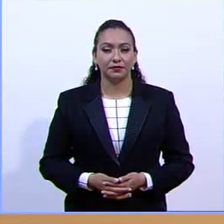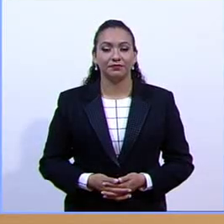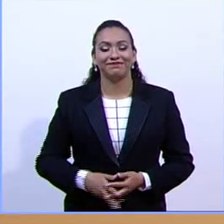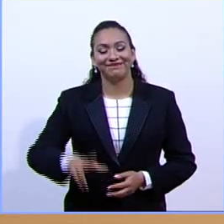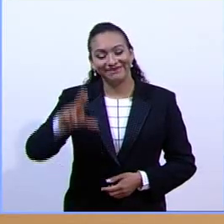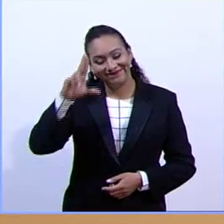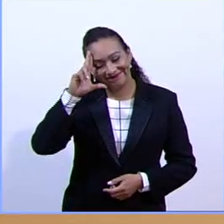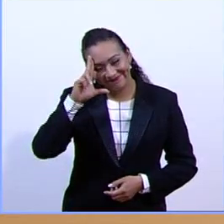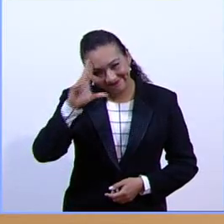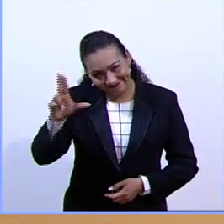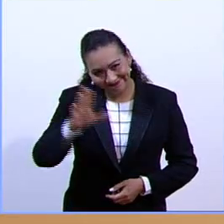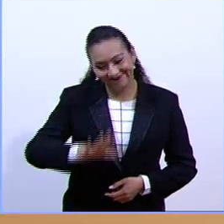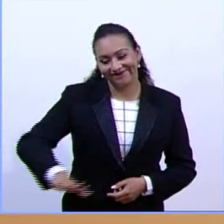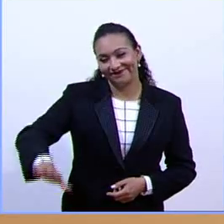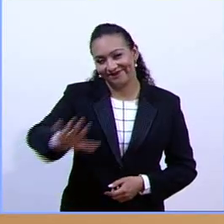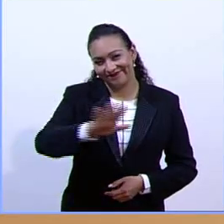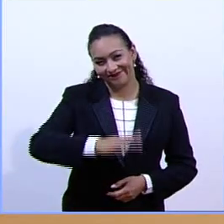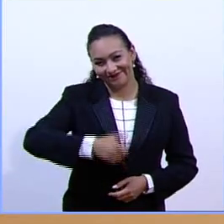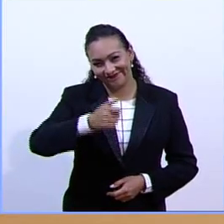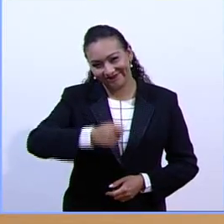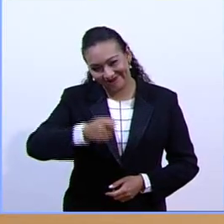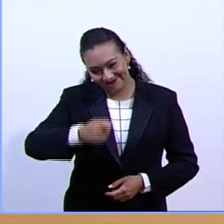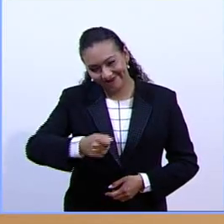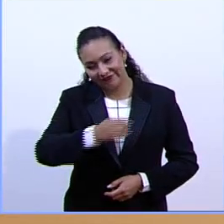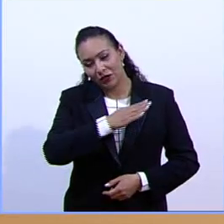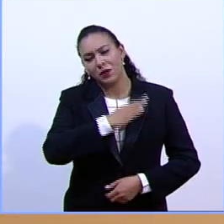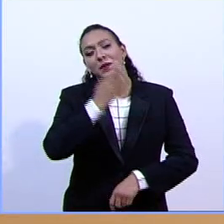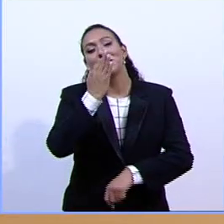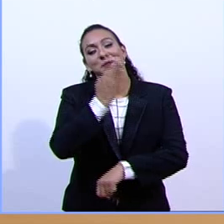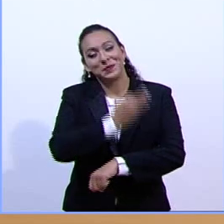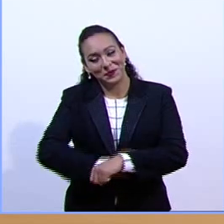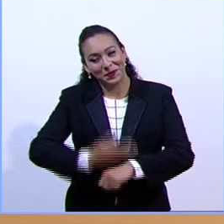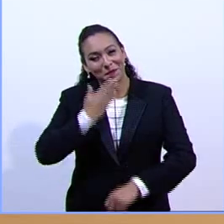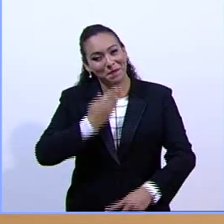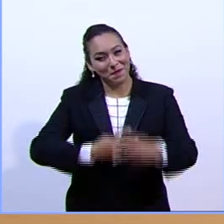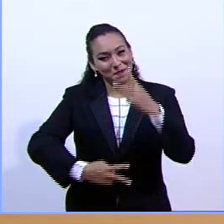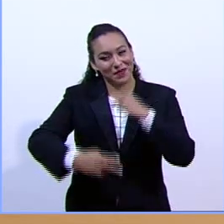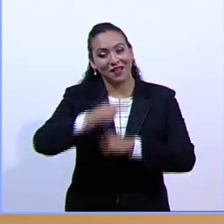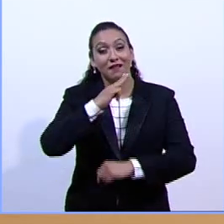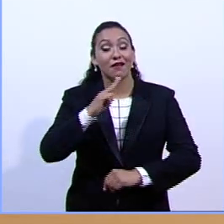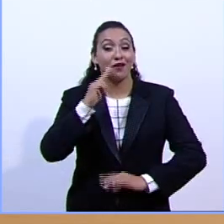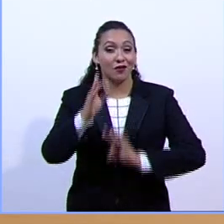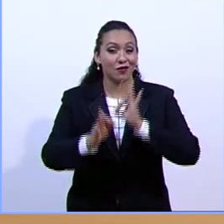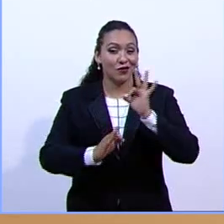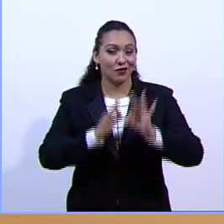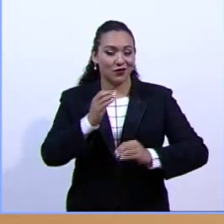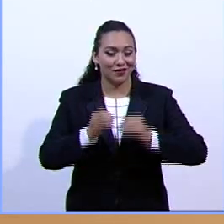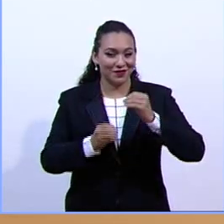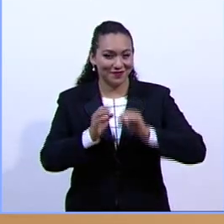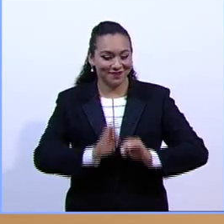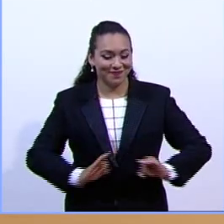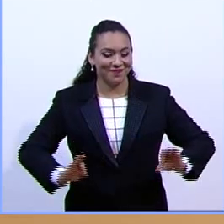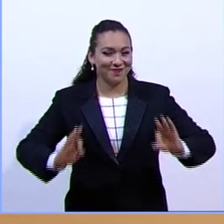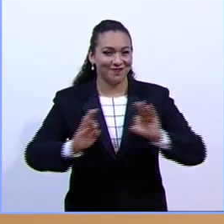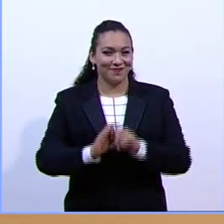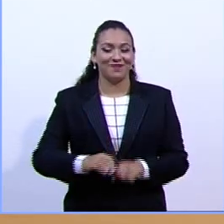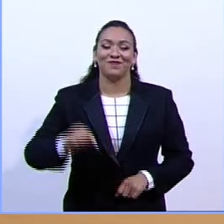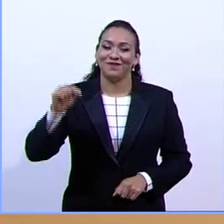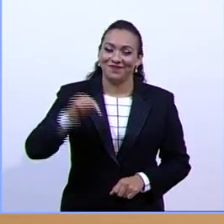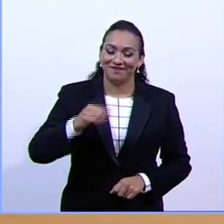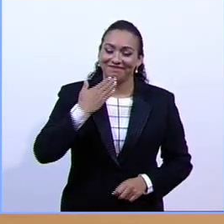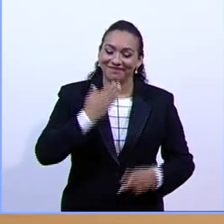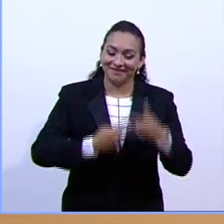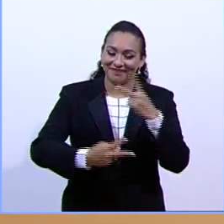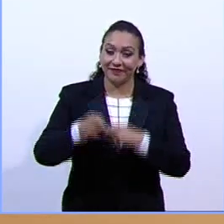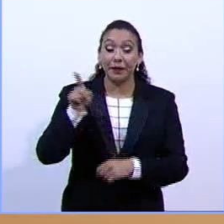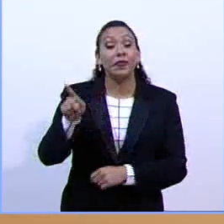Hola, ¿qué tal? ¿Cómo le va? Qué gusto saludarle. Muy buenas tardes, bienvenido, bienvenida a la información jurídica más